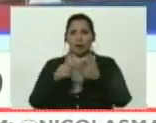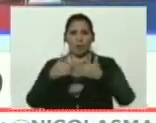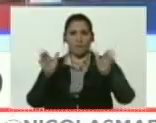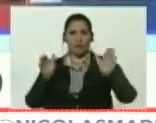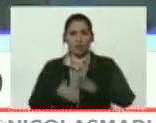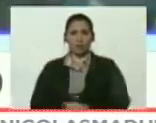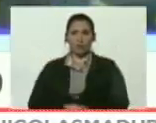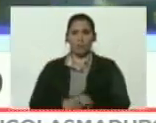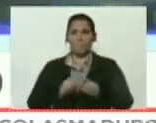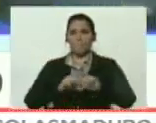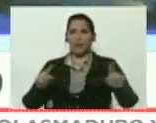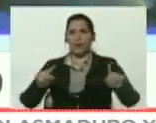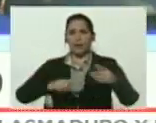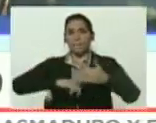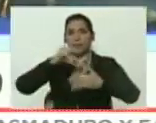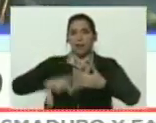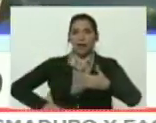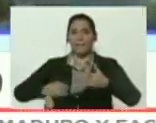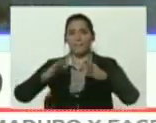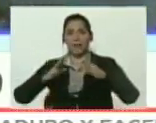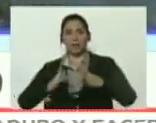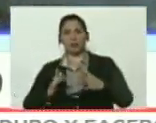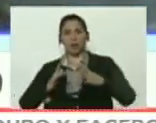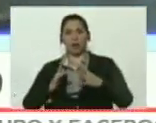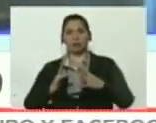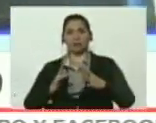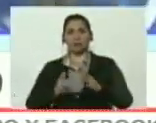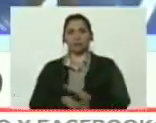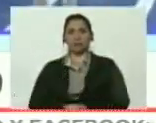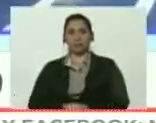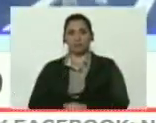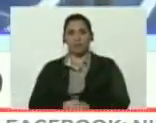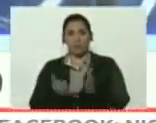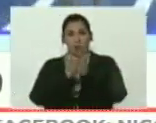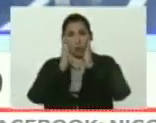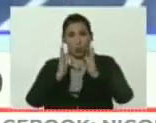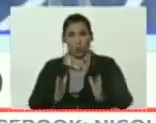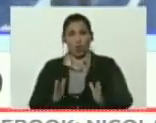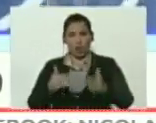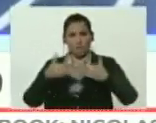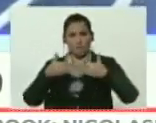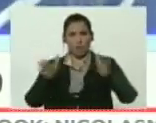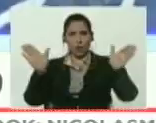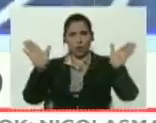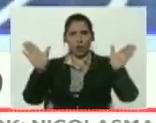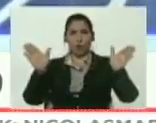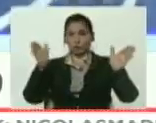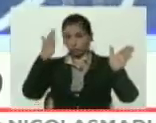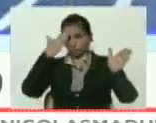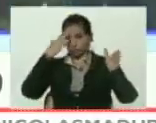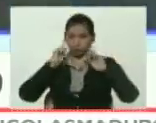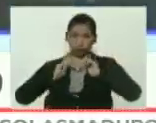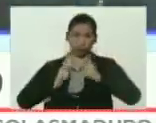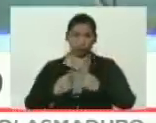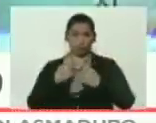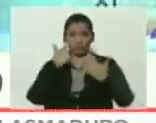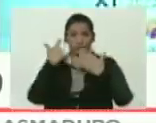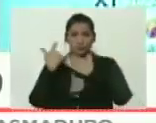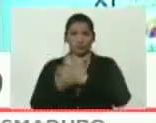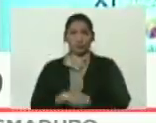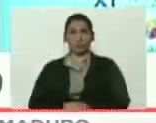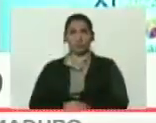abiertos para el plan vacacional y de recreación. Escuelas de puertas abiertas, Aristóbulo.